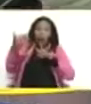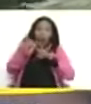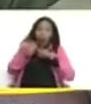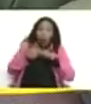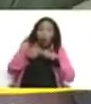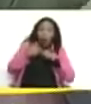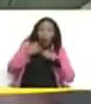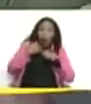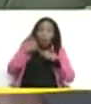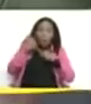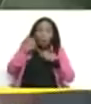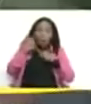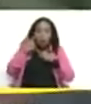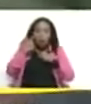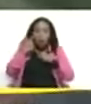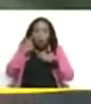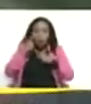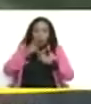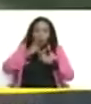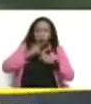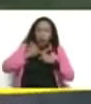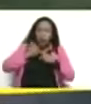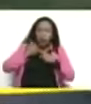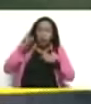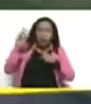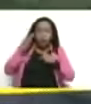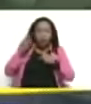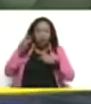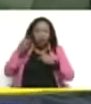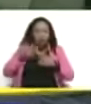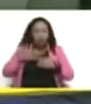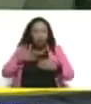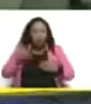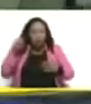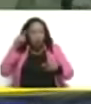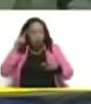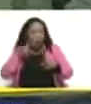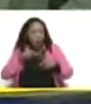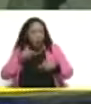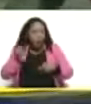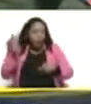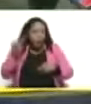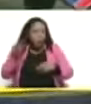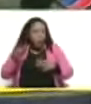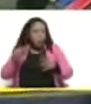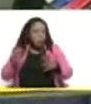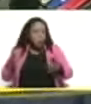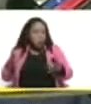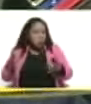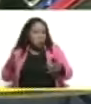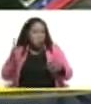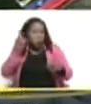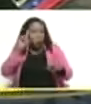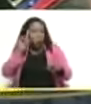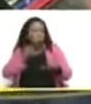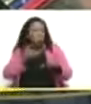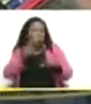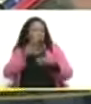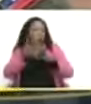movimiento de los enemigos de Venezuela. ¿Qué objetivo buscan los enemigos en Venezuela? ¿Qué objetivos